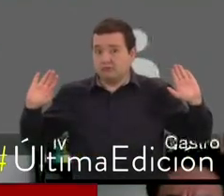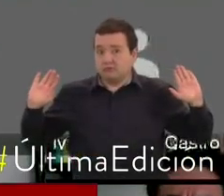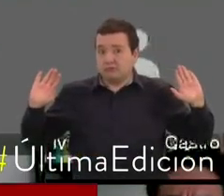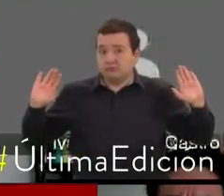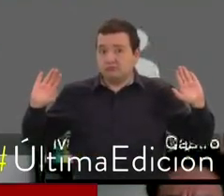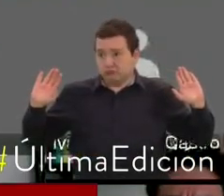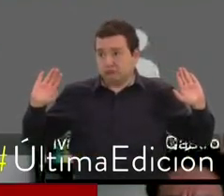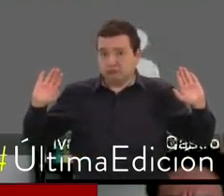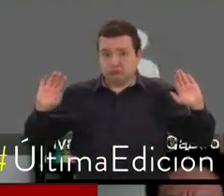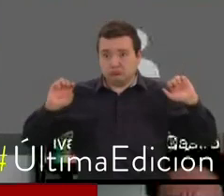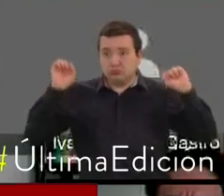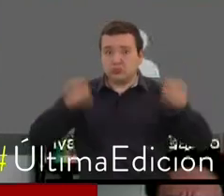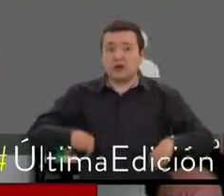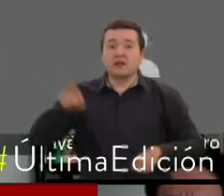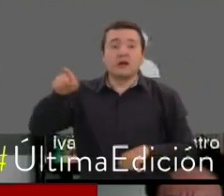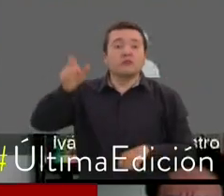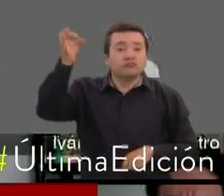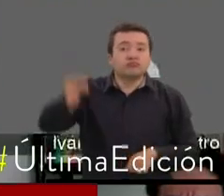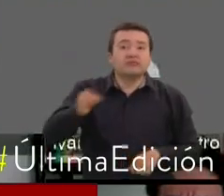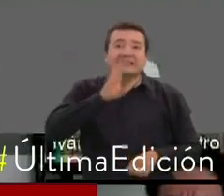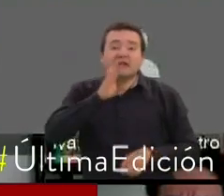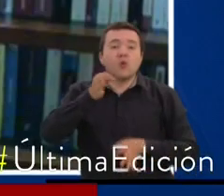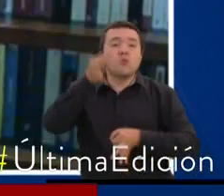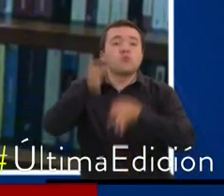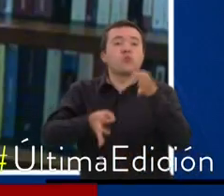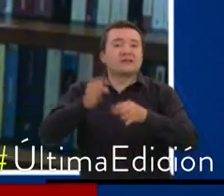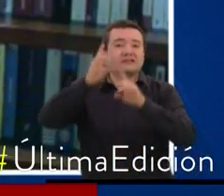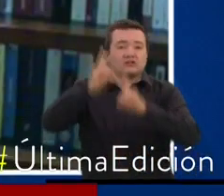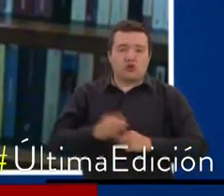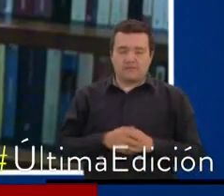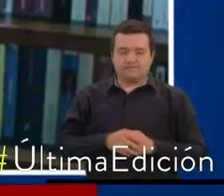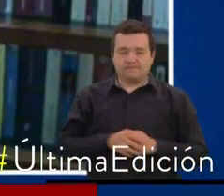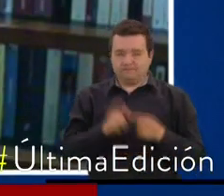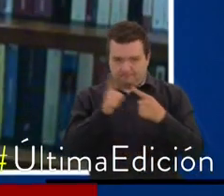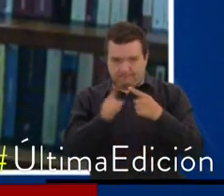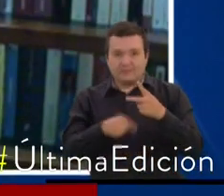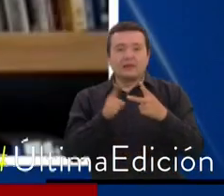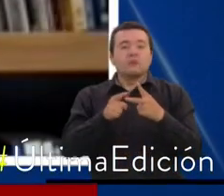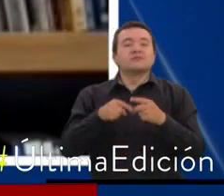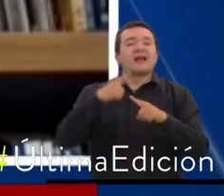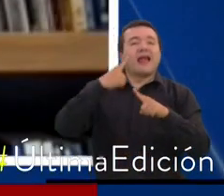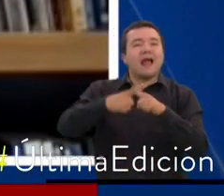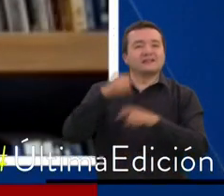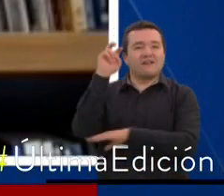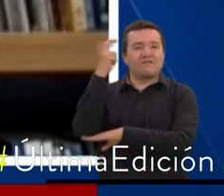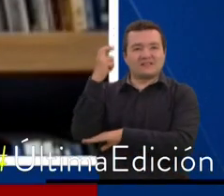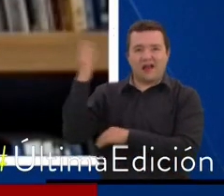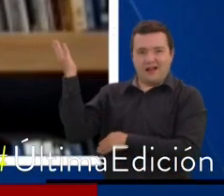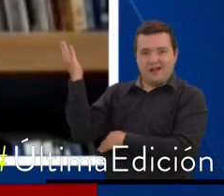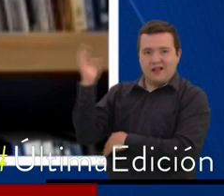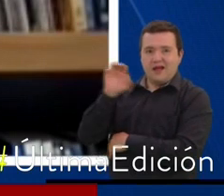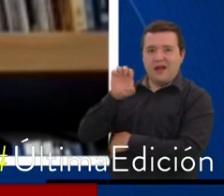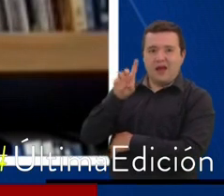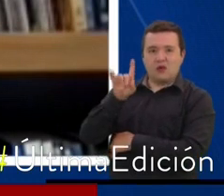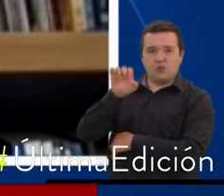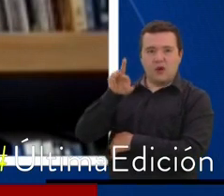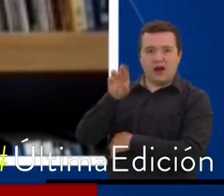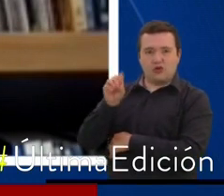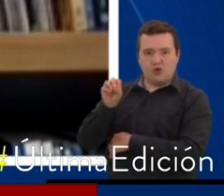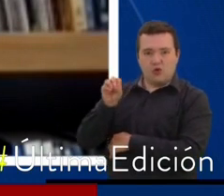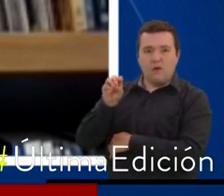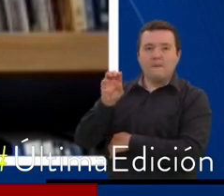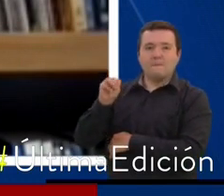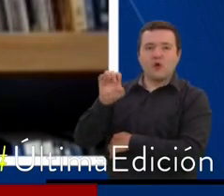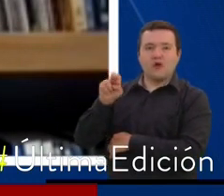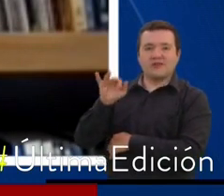el que decida si opera o no. Después intervino el exfiscal Eduardo Montealegre, quien al lado de su exvicefiscal Jorge Perdomo, se